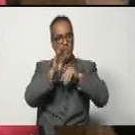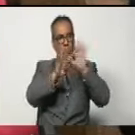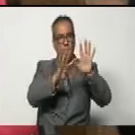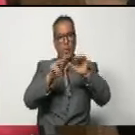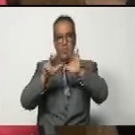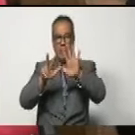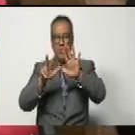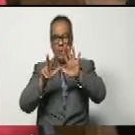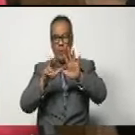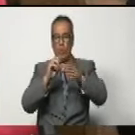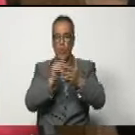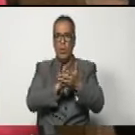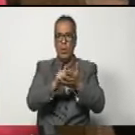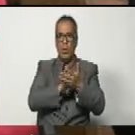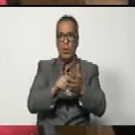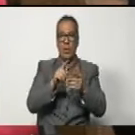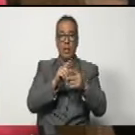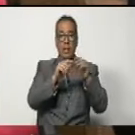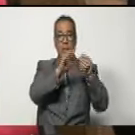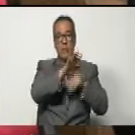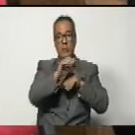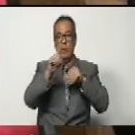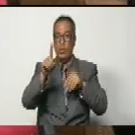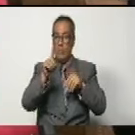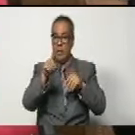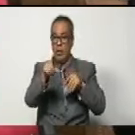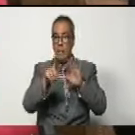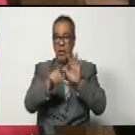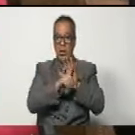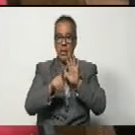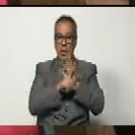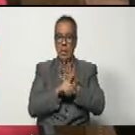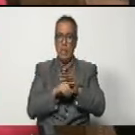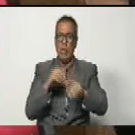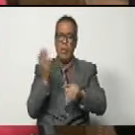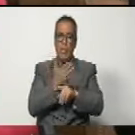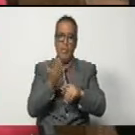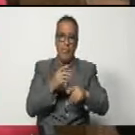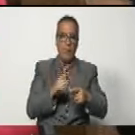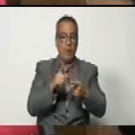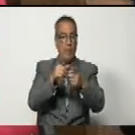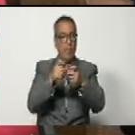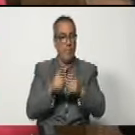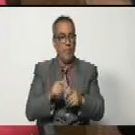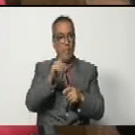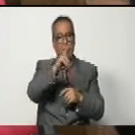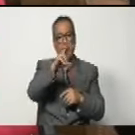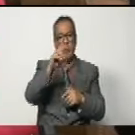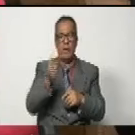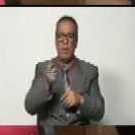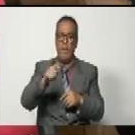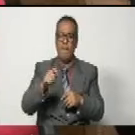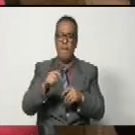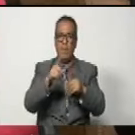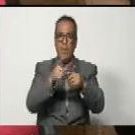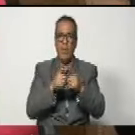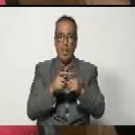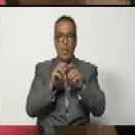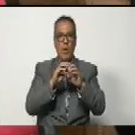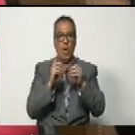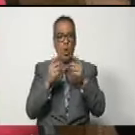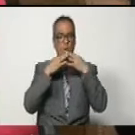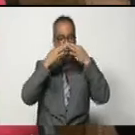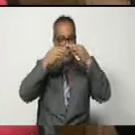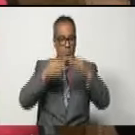Quienes incumplan lo establecido en el artículo 51 de esta ley serán sancionados con multa de 200 veces el tipo de cambio